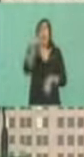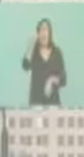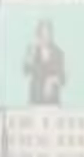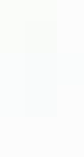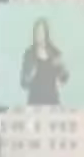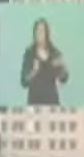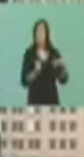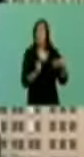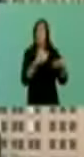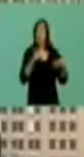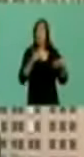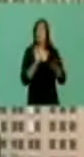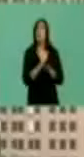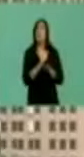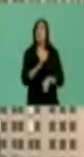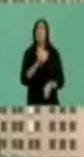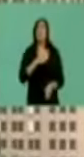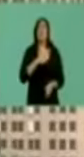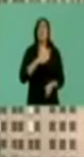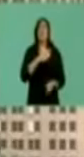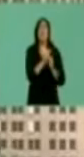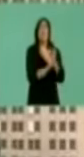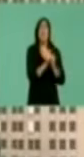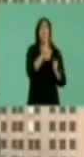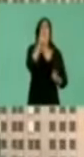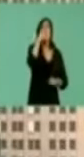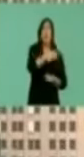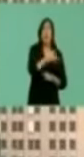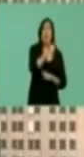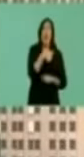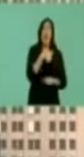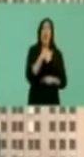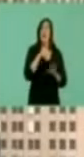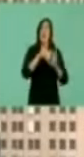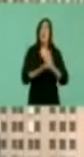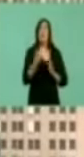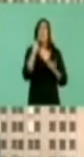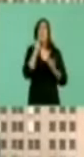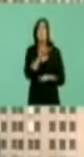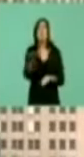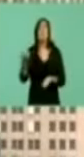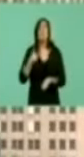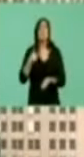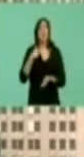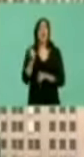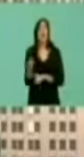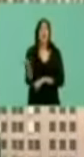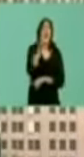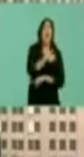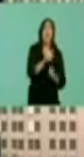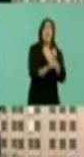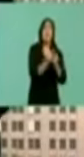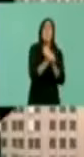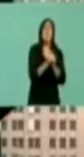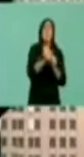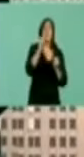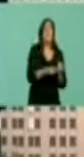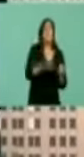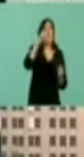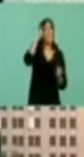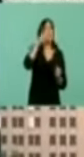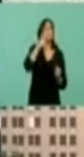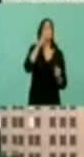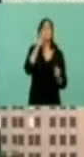recursos naturales. Y el modelo además que hemos elegido no es un modelo de estatización, que quede